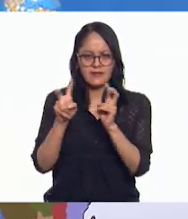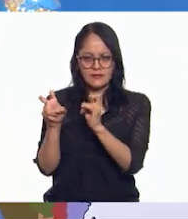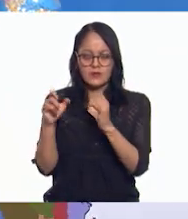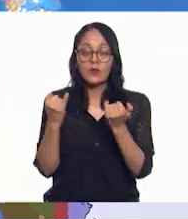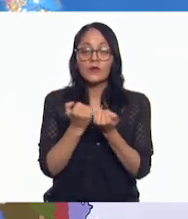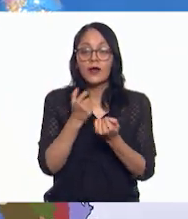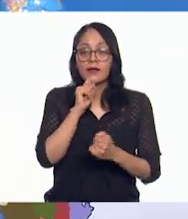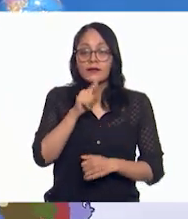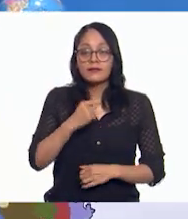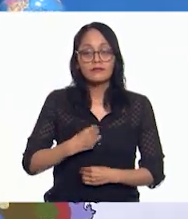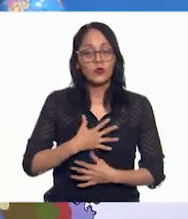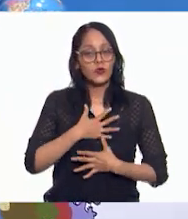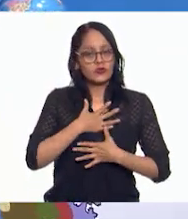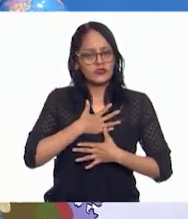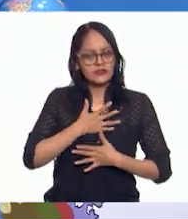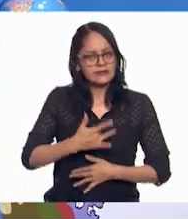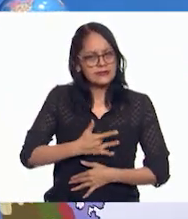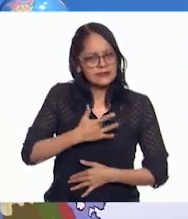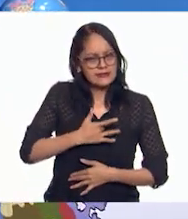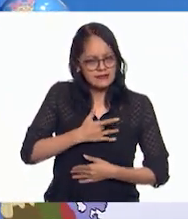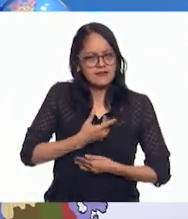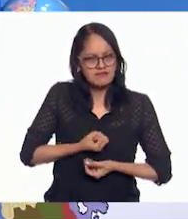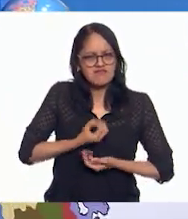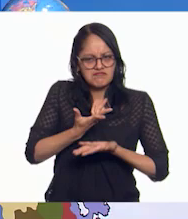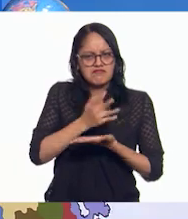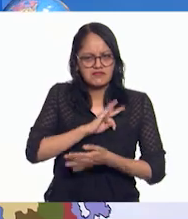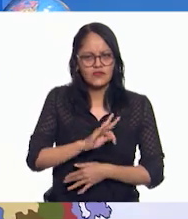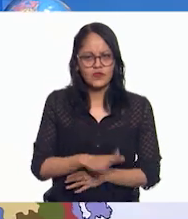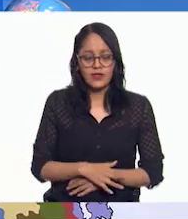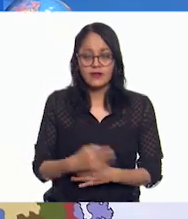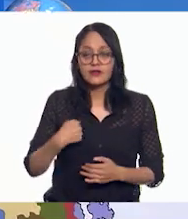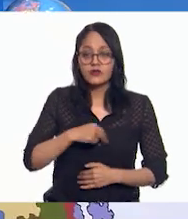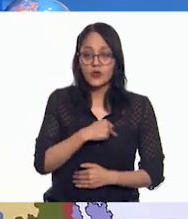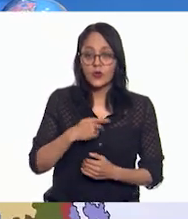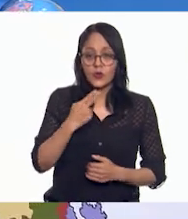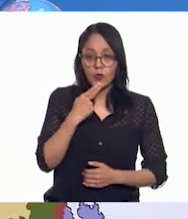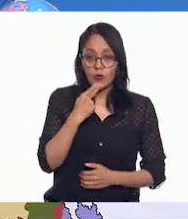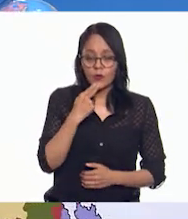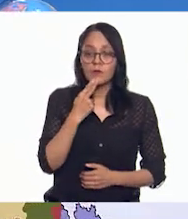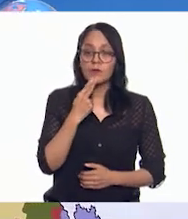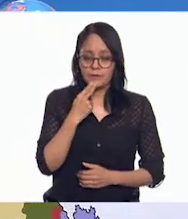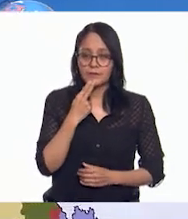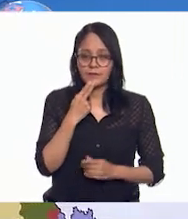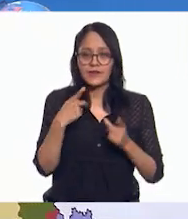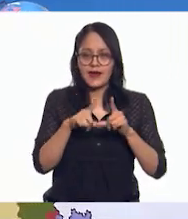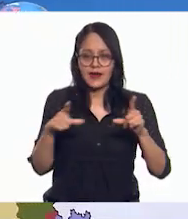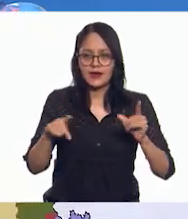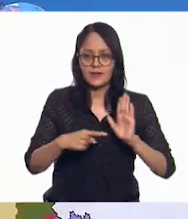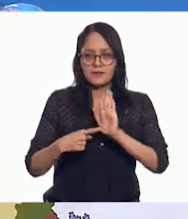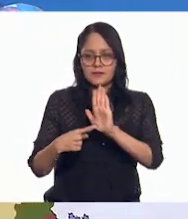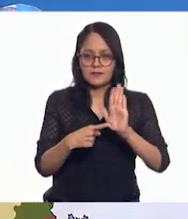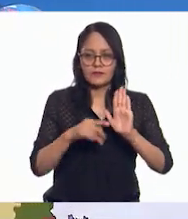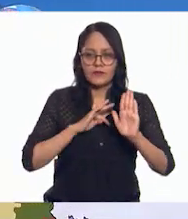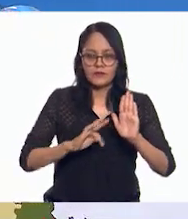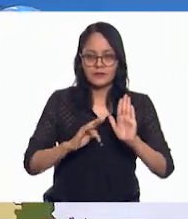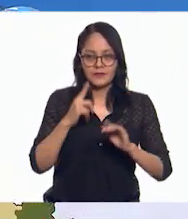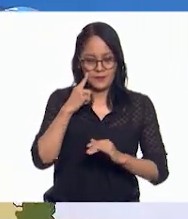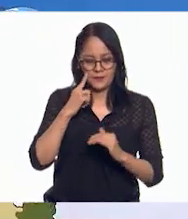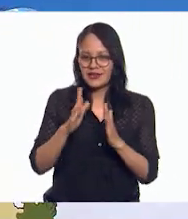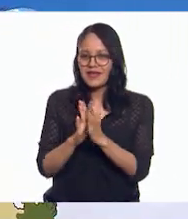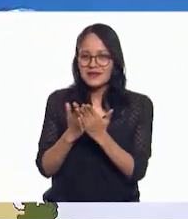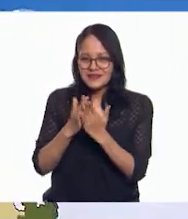cualquier emoción y sentimiento, y los recursos del lenguaje están al alcance de todos. ¿Qué mejor ejemplo que Oda al